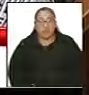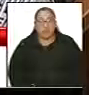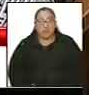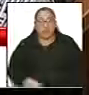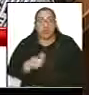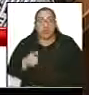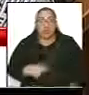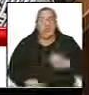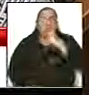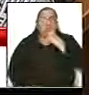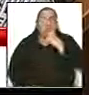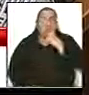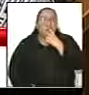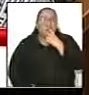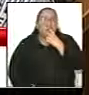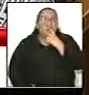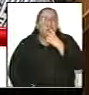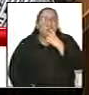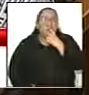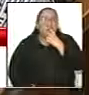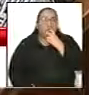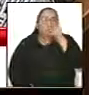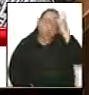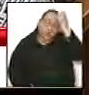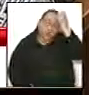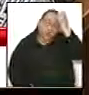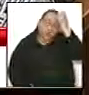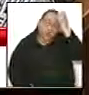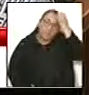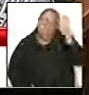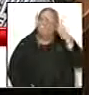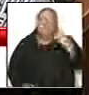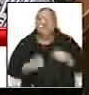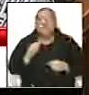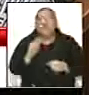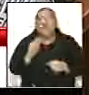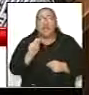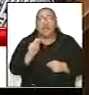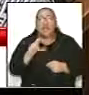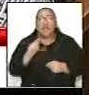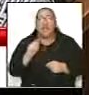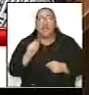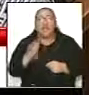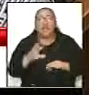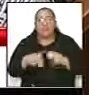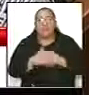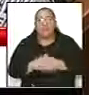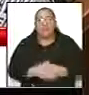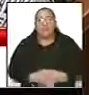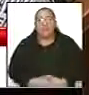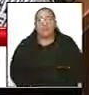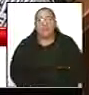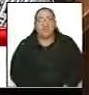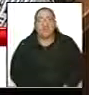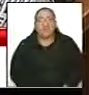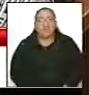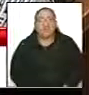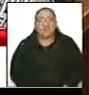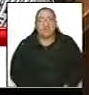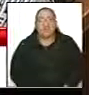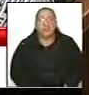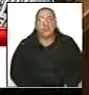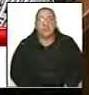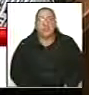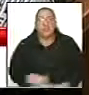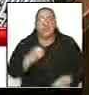estas zonas, seguramente optaremos por satélite o utilizando tecnología ISAT seguramente. Bien, o sea,